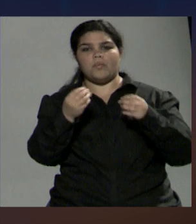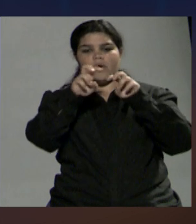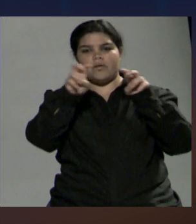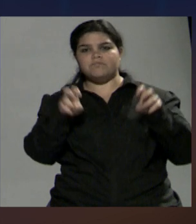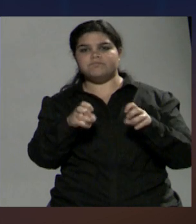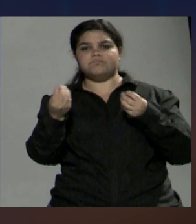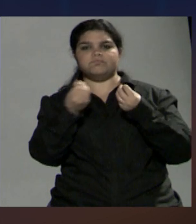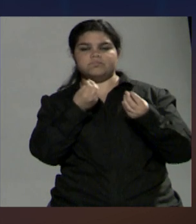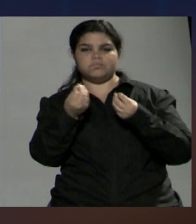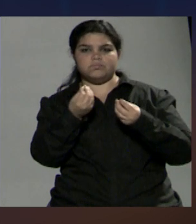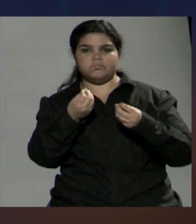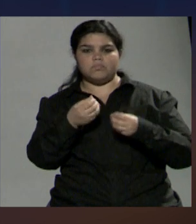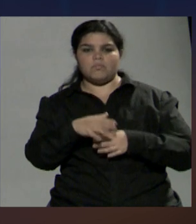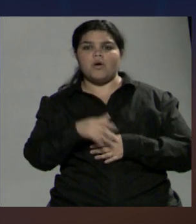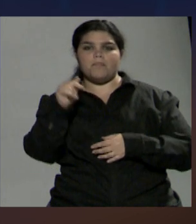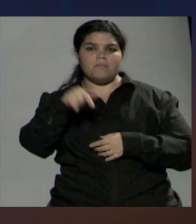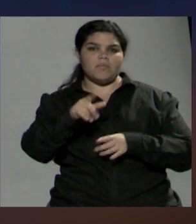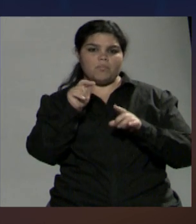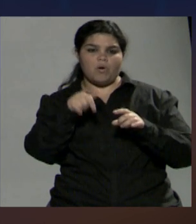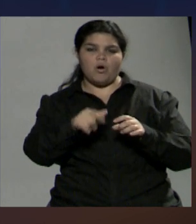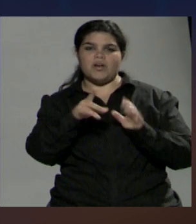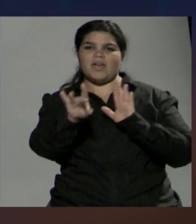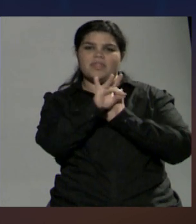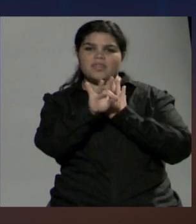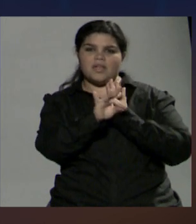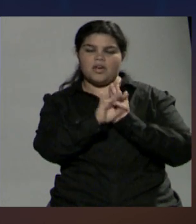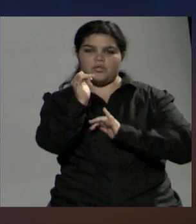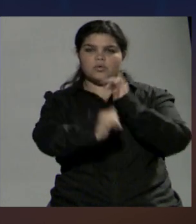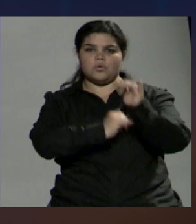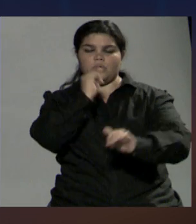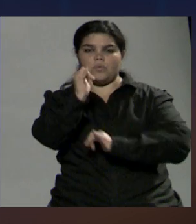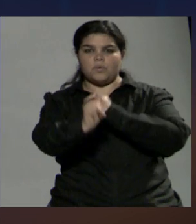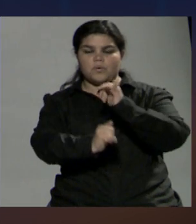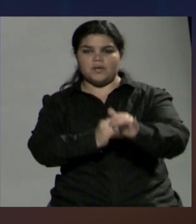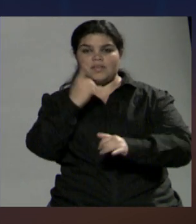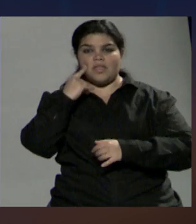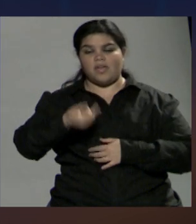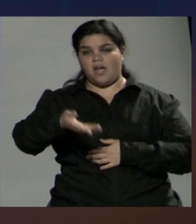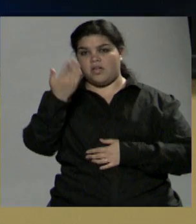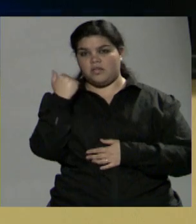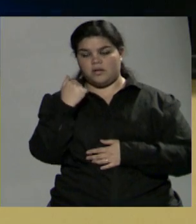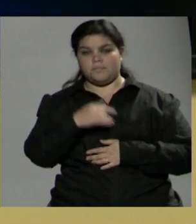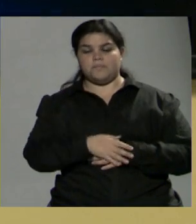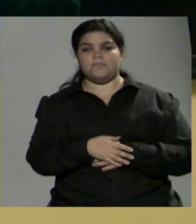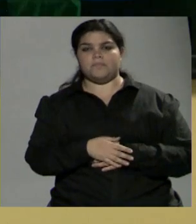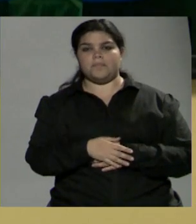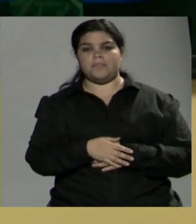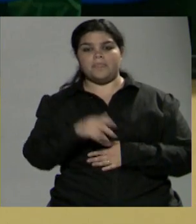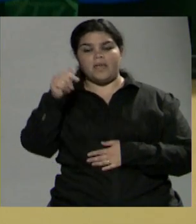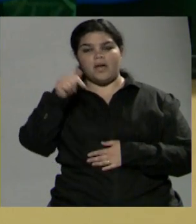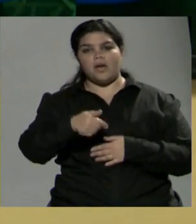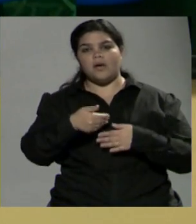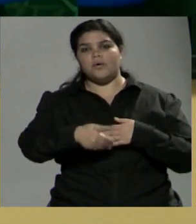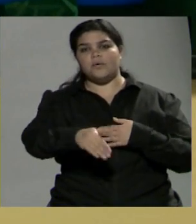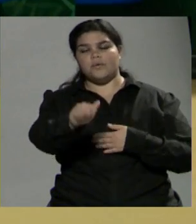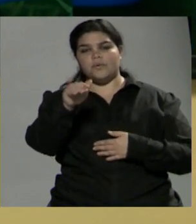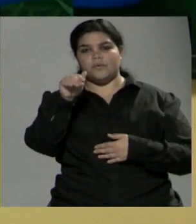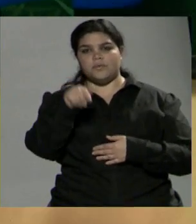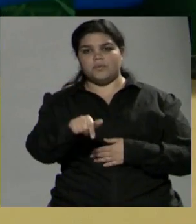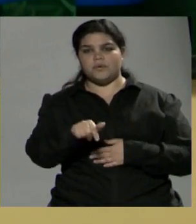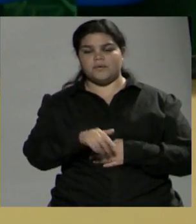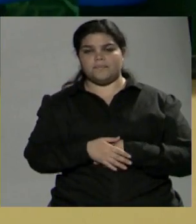Unidad Ciudadana se anotaron Un País, el Frente Justicialista y el Frente Izquierda de los Trabajadores. En la